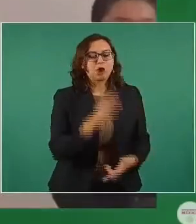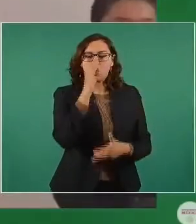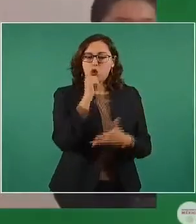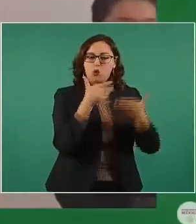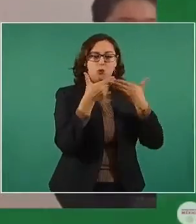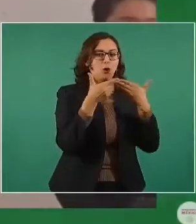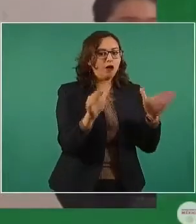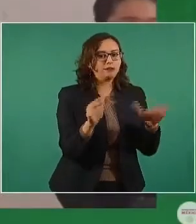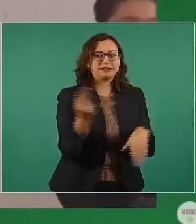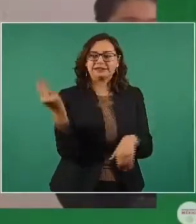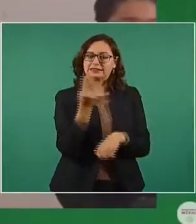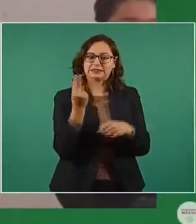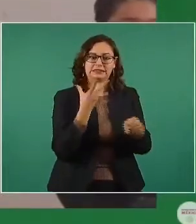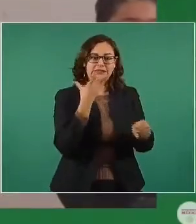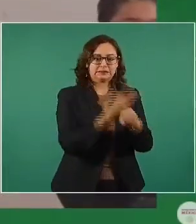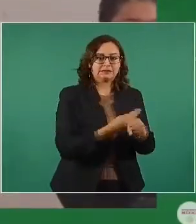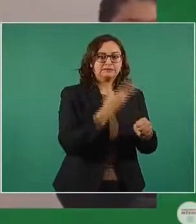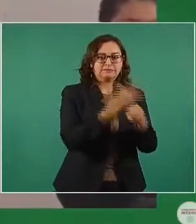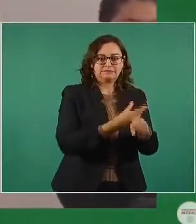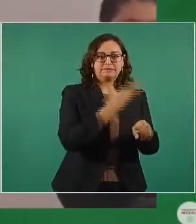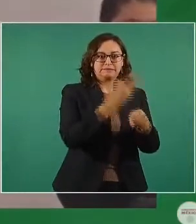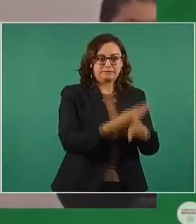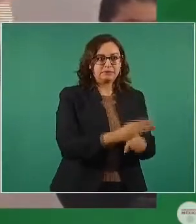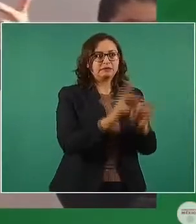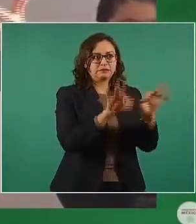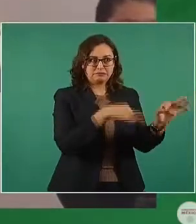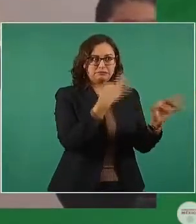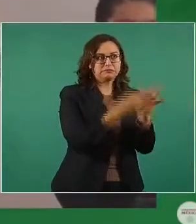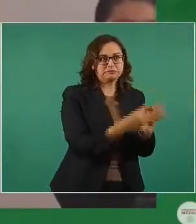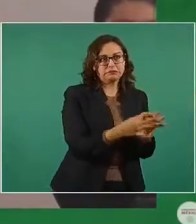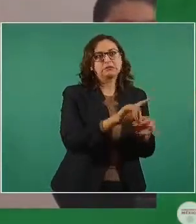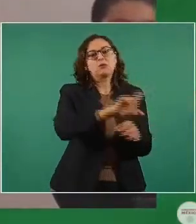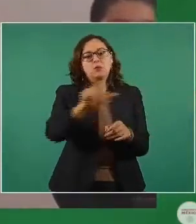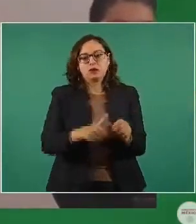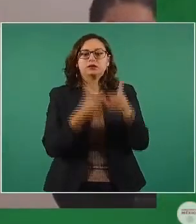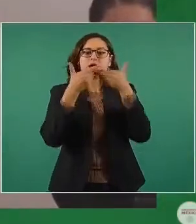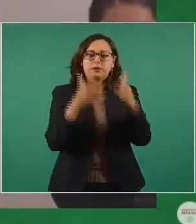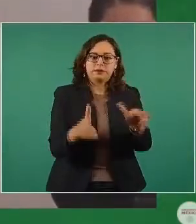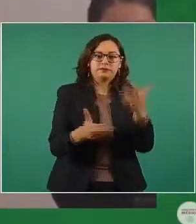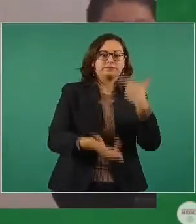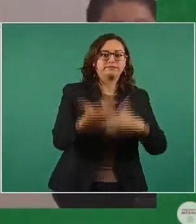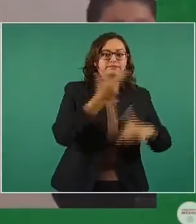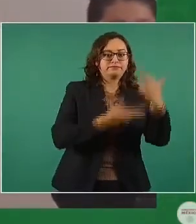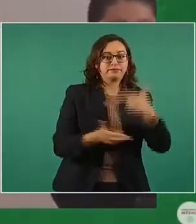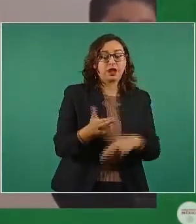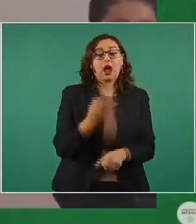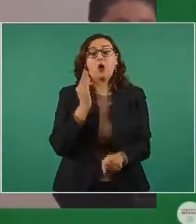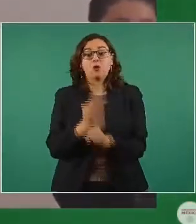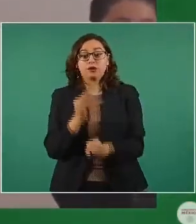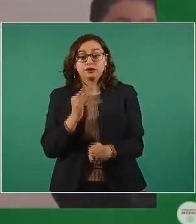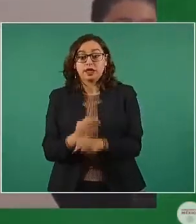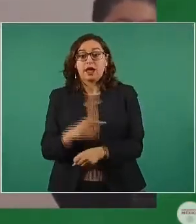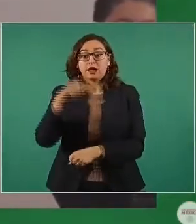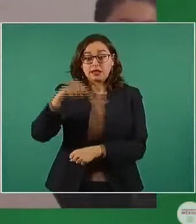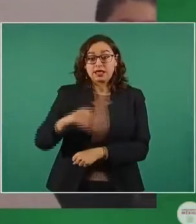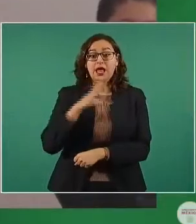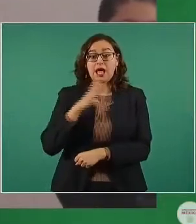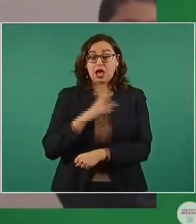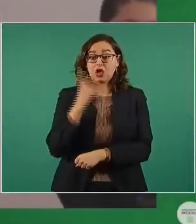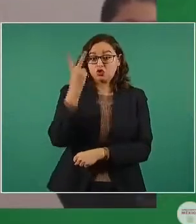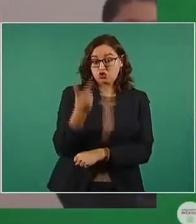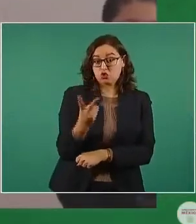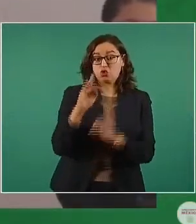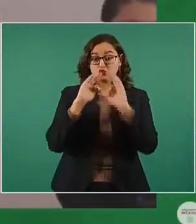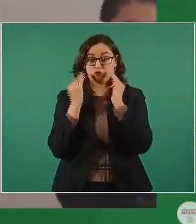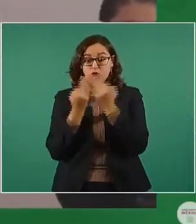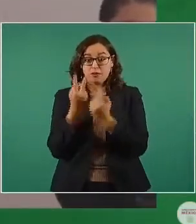necesitar recuperarlas antes del regreso a clases. Hemos podido desarrollar en nuestro estado un modelo híbrido para dejar a